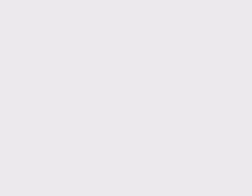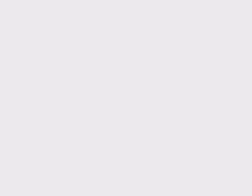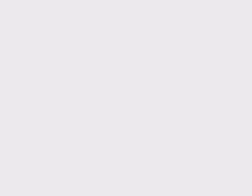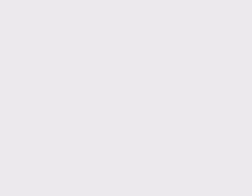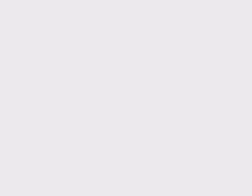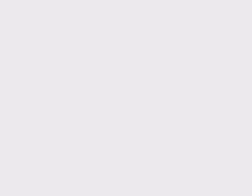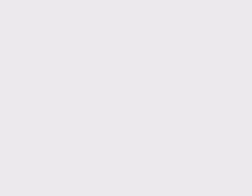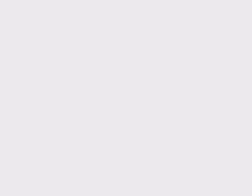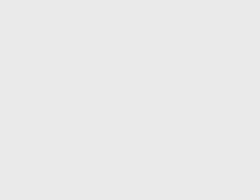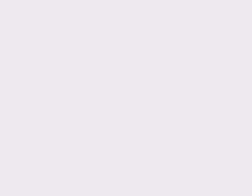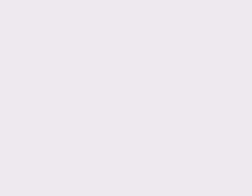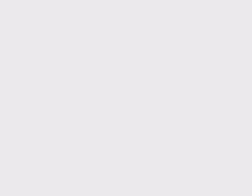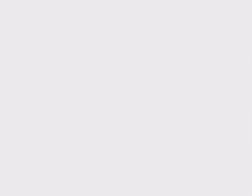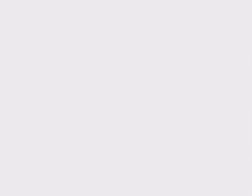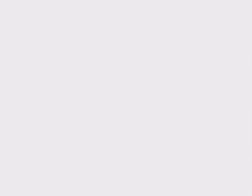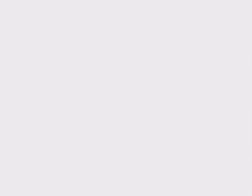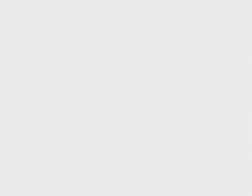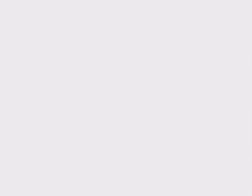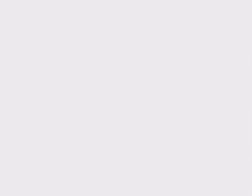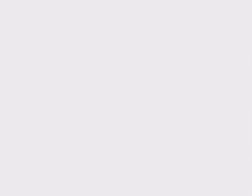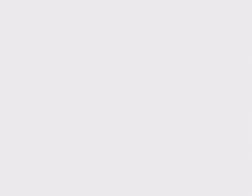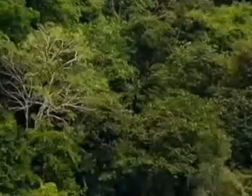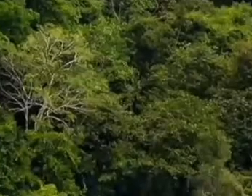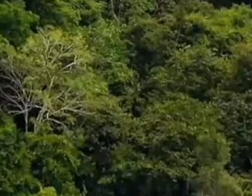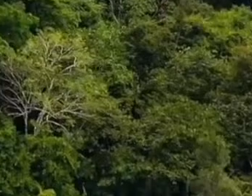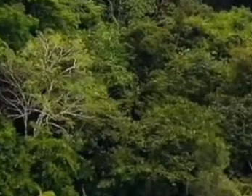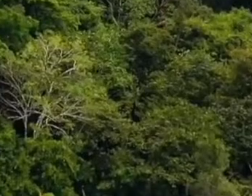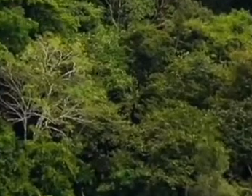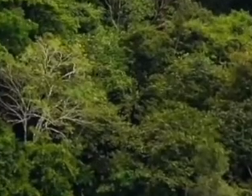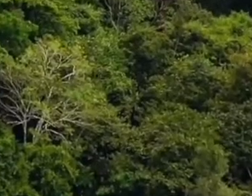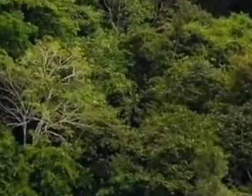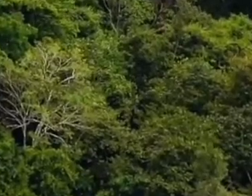Colombia, potencia de la vida.